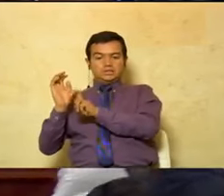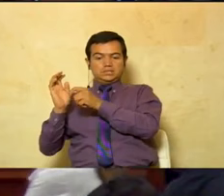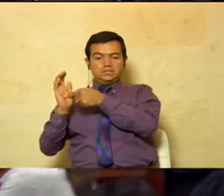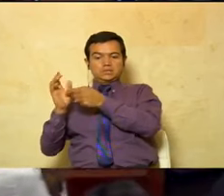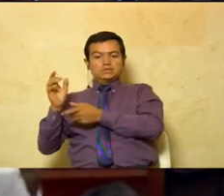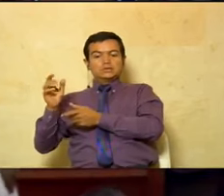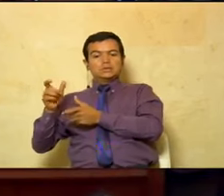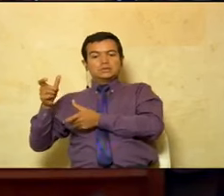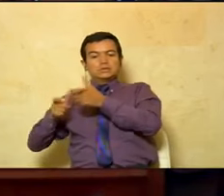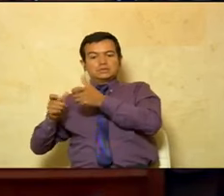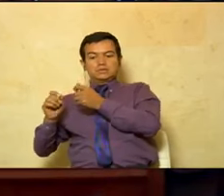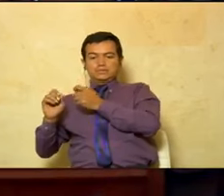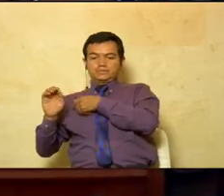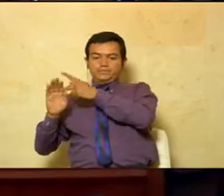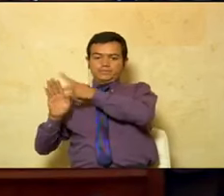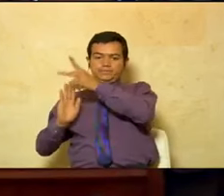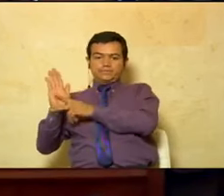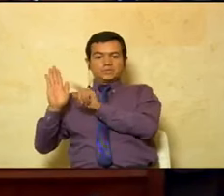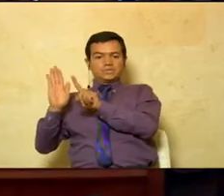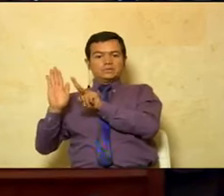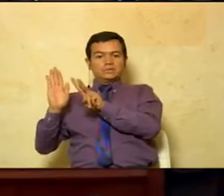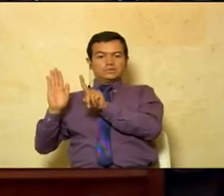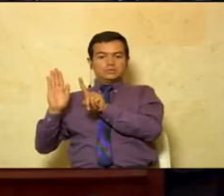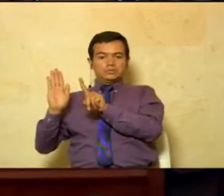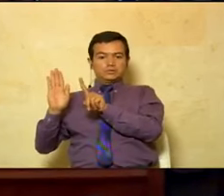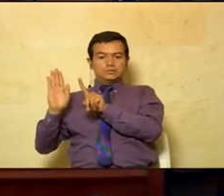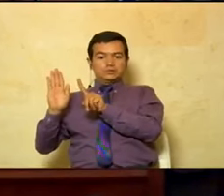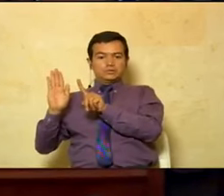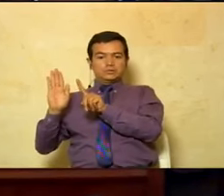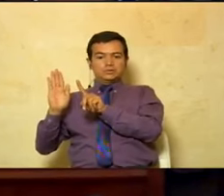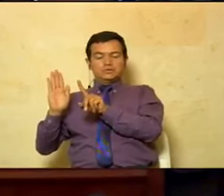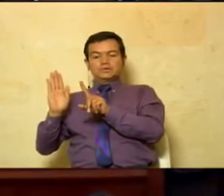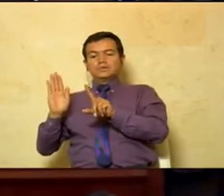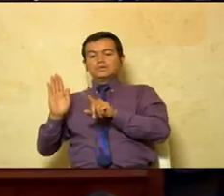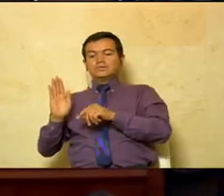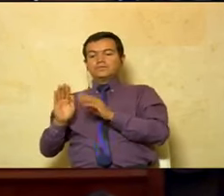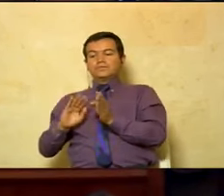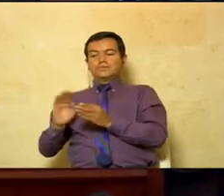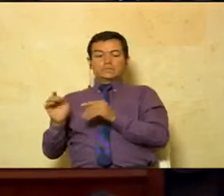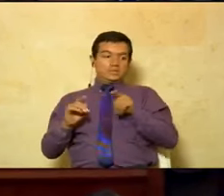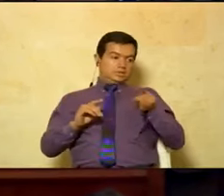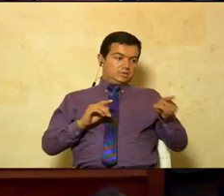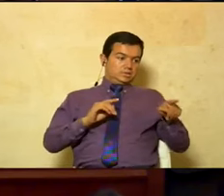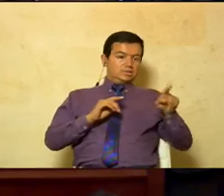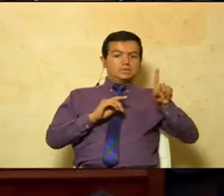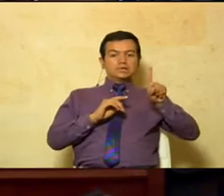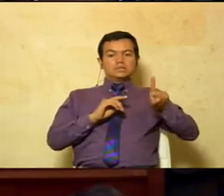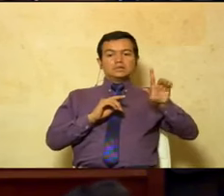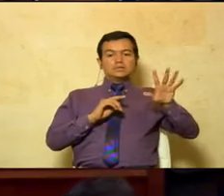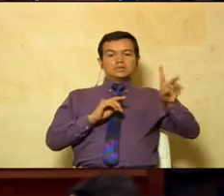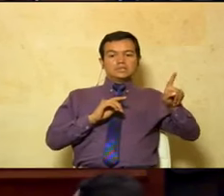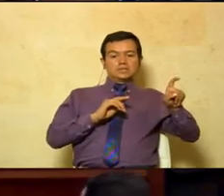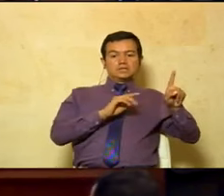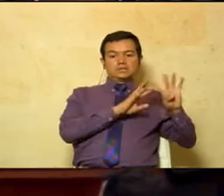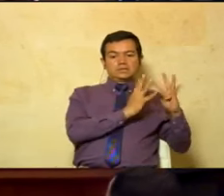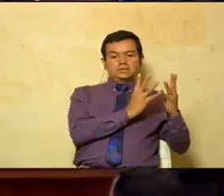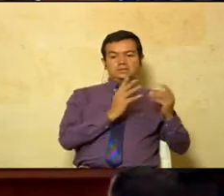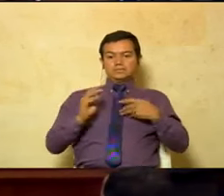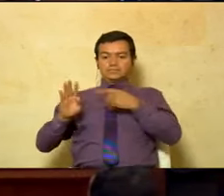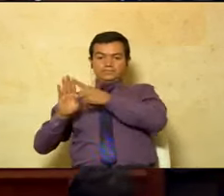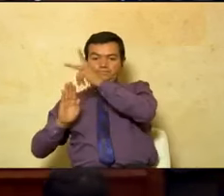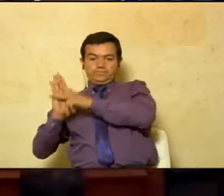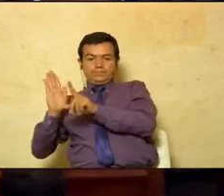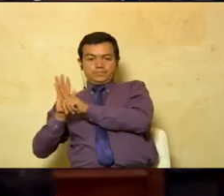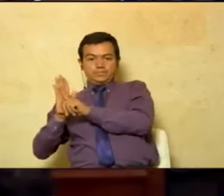12127 cámara 152 2016 senado proyecto de ley número